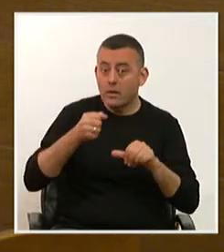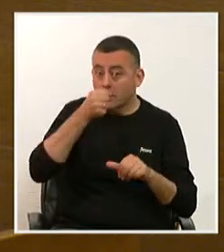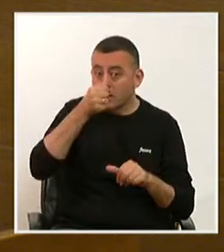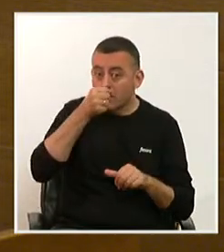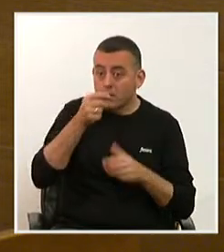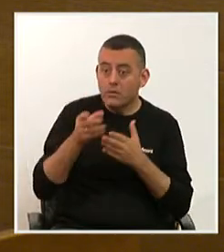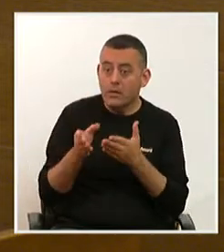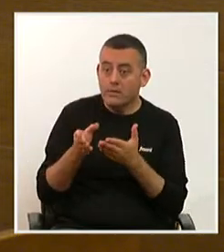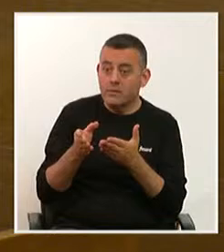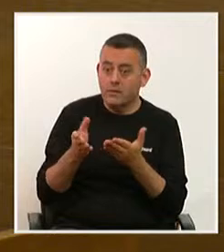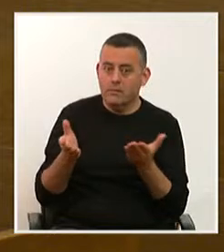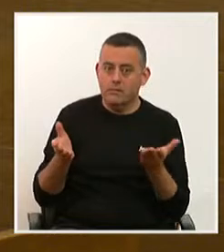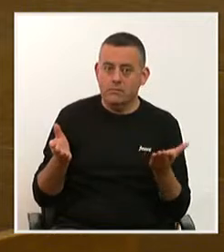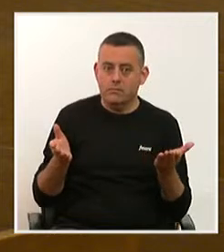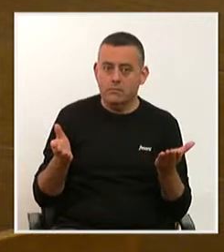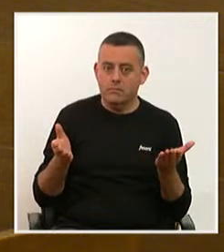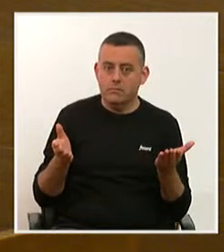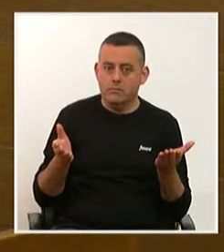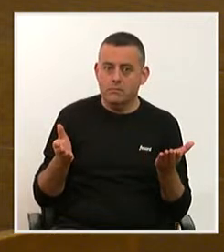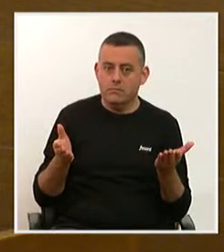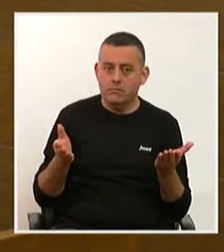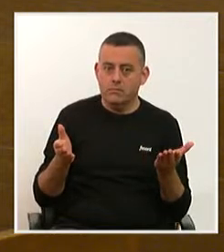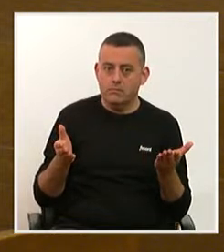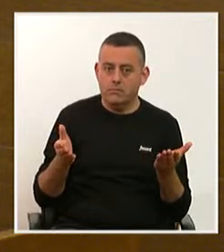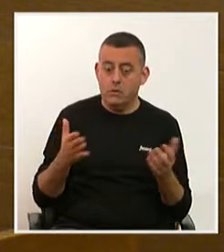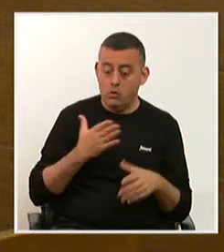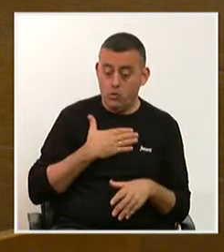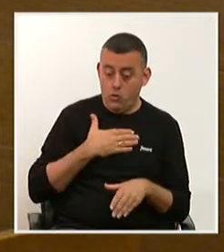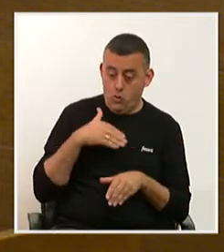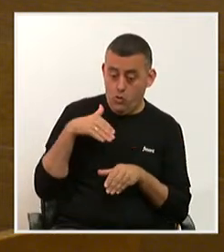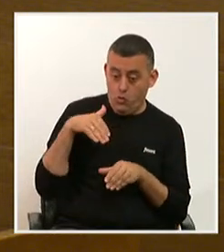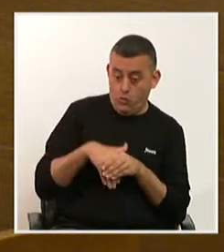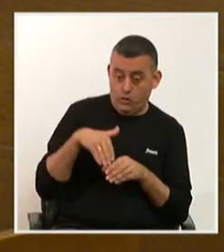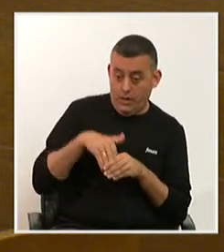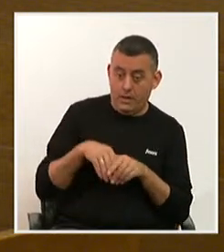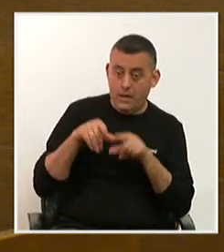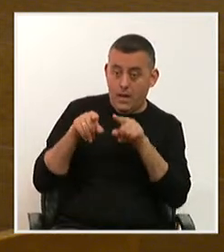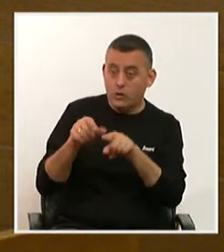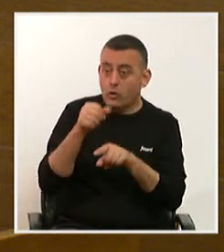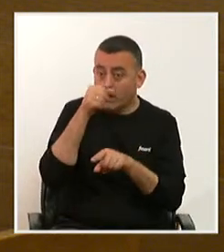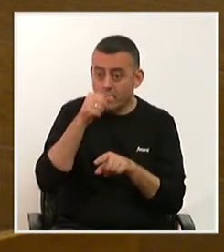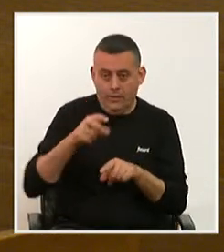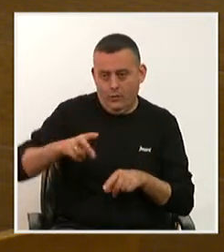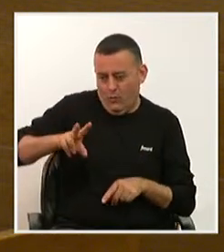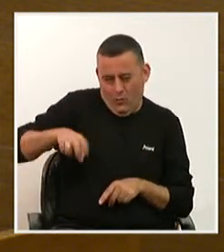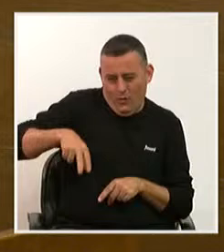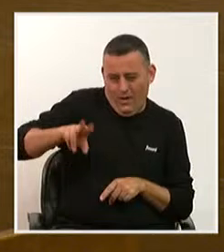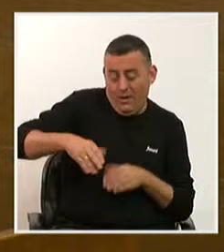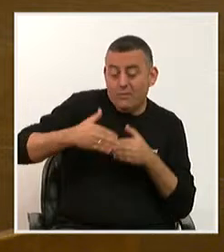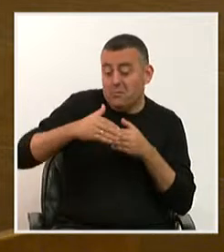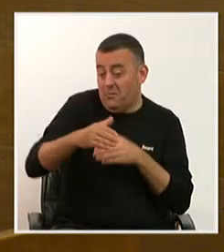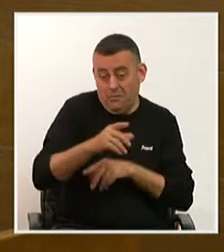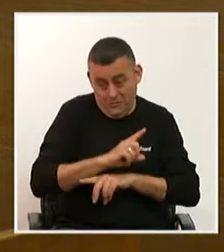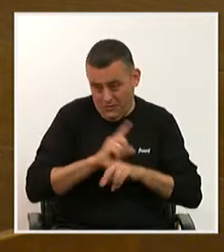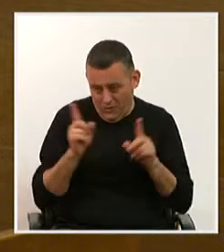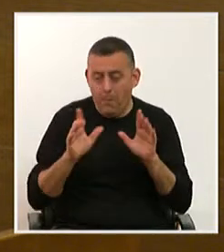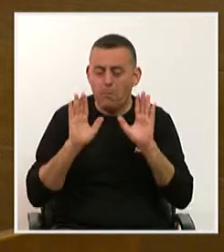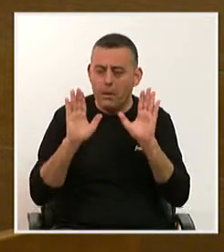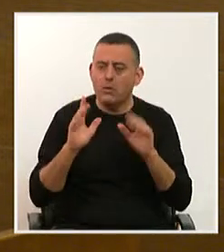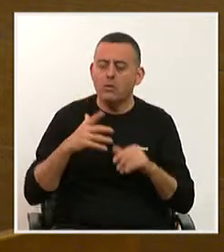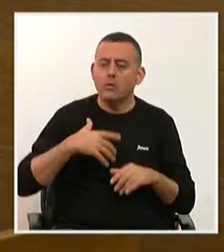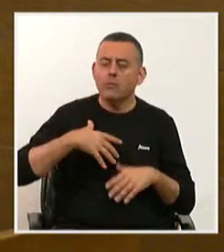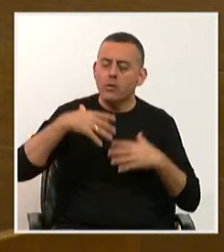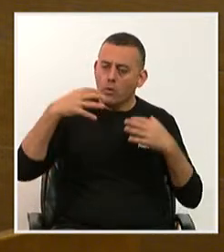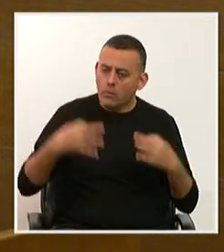partido socialista y no creo que lo haga nunca pero sí que estoy convencido de que el partido socialista es un partido